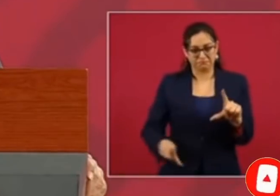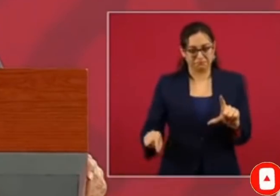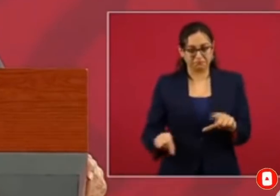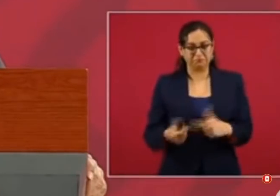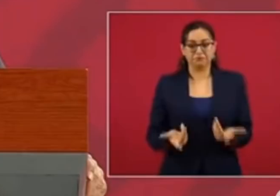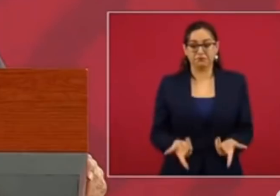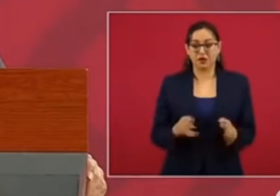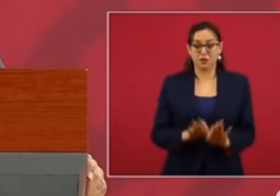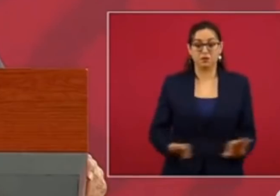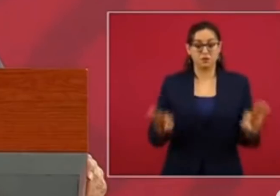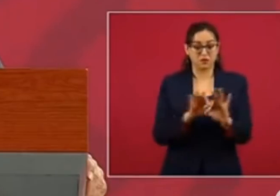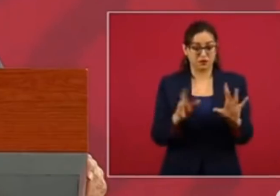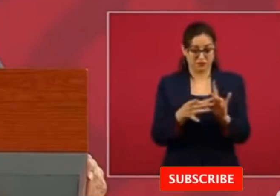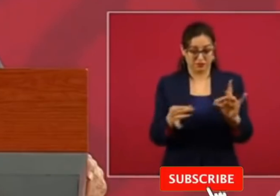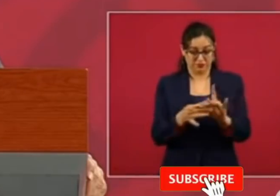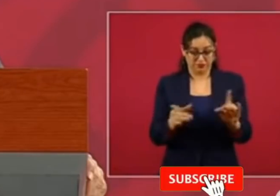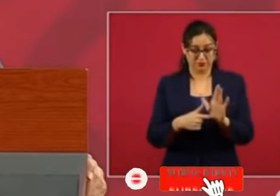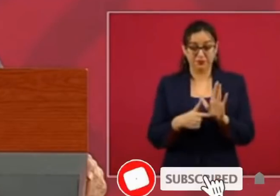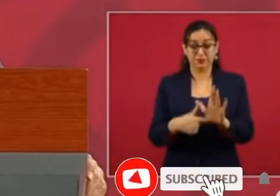aclararlo para que